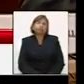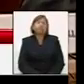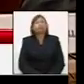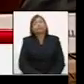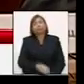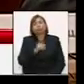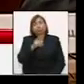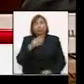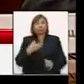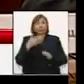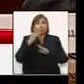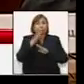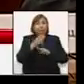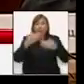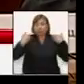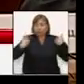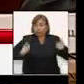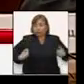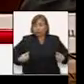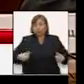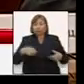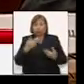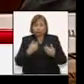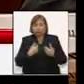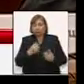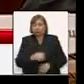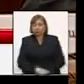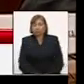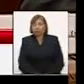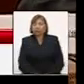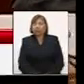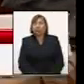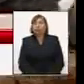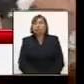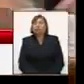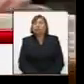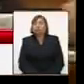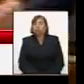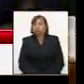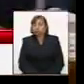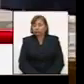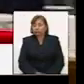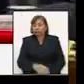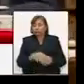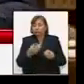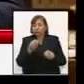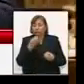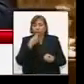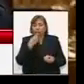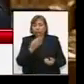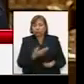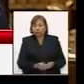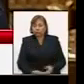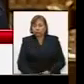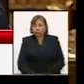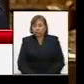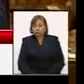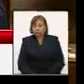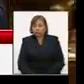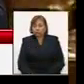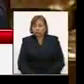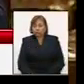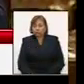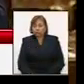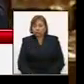¿Y ustedes fueron, entiendo, con chaleco antibalas? Por supuesto que sí. Ya. ¿Por qué llevaron chaleco antibalas? Quería